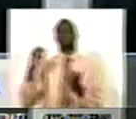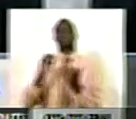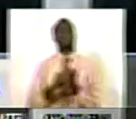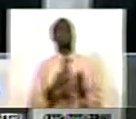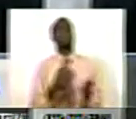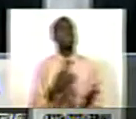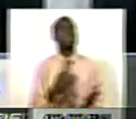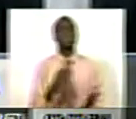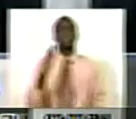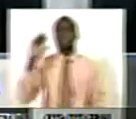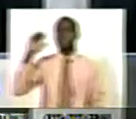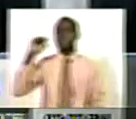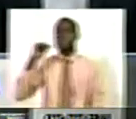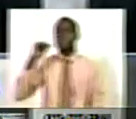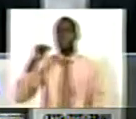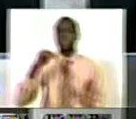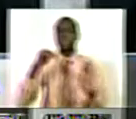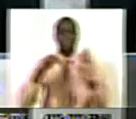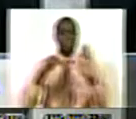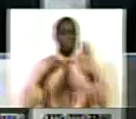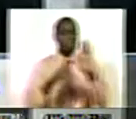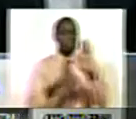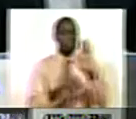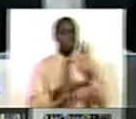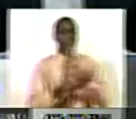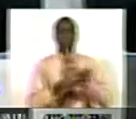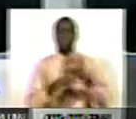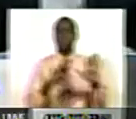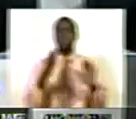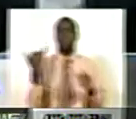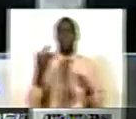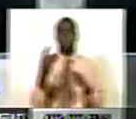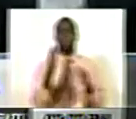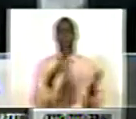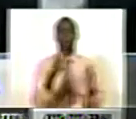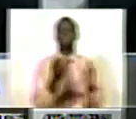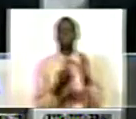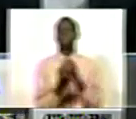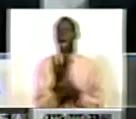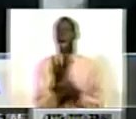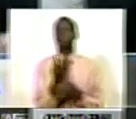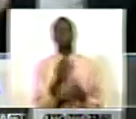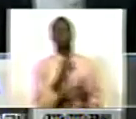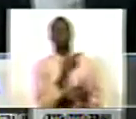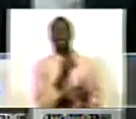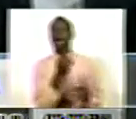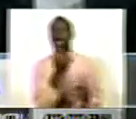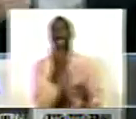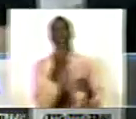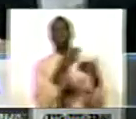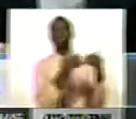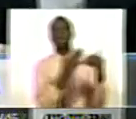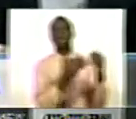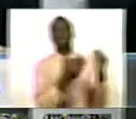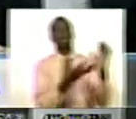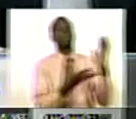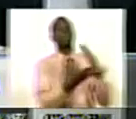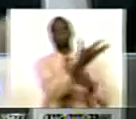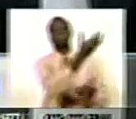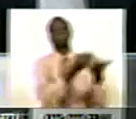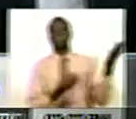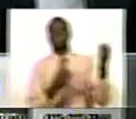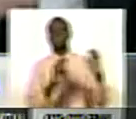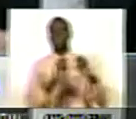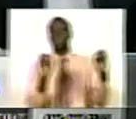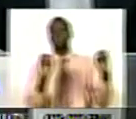niveles prácticamente en el que el país en el mes de mayo no le entró un solo dólar en divisas,